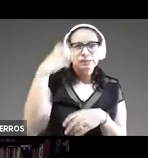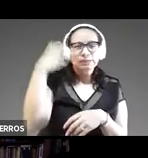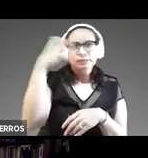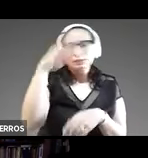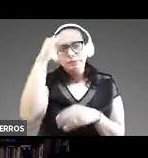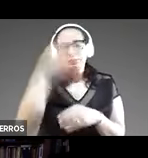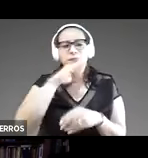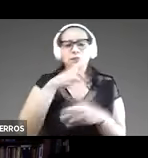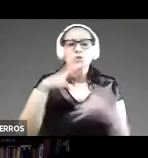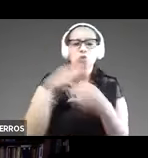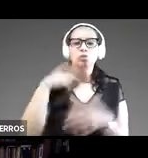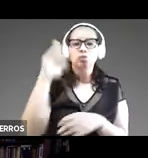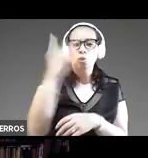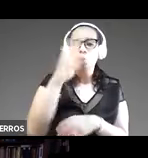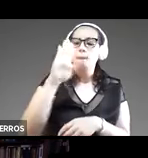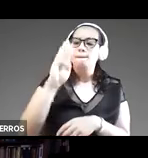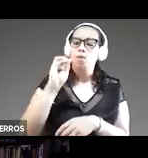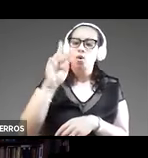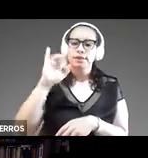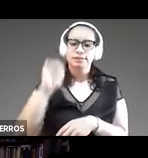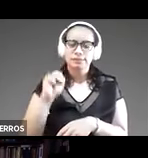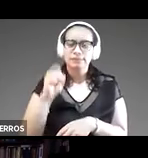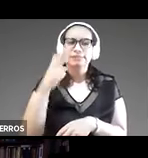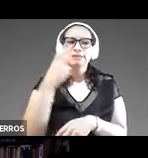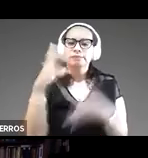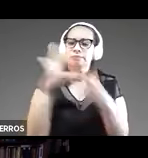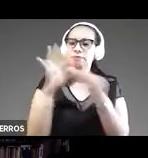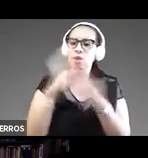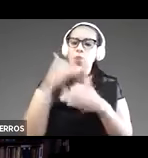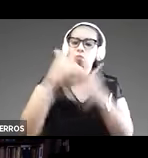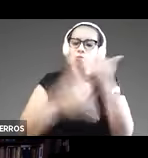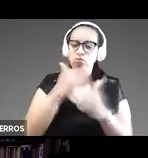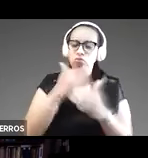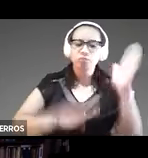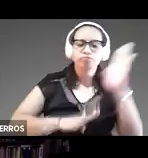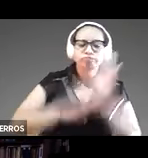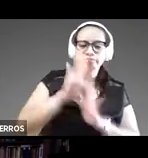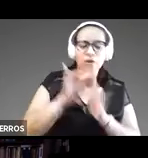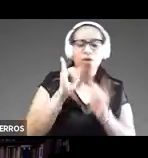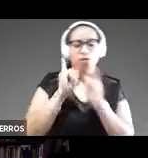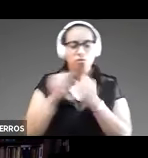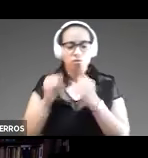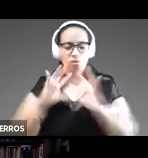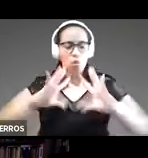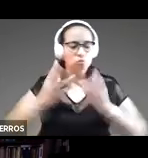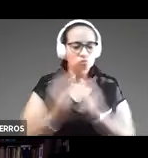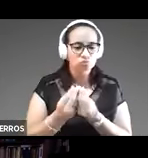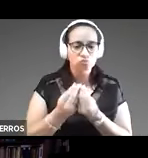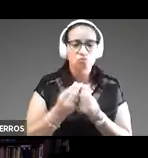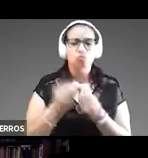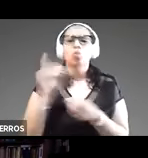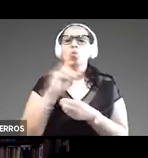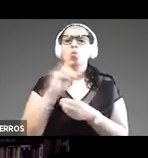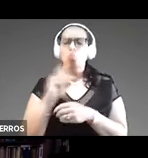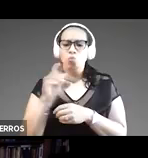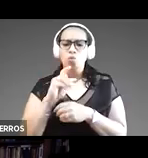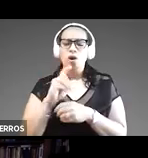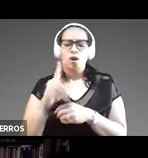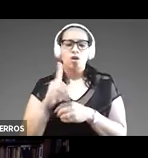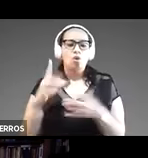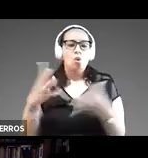Boris Cyrulnik, que él habla de que los procesos de resiliencia individual y colectiva llegan cuando podemos unir